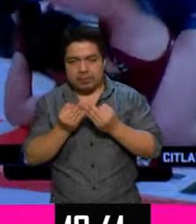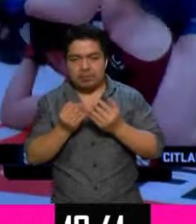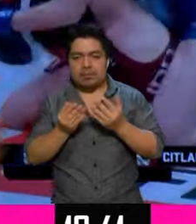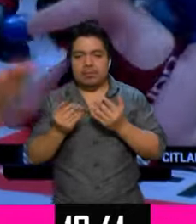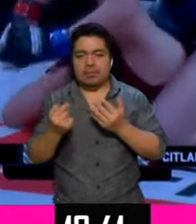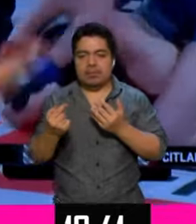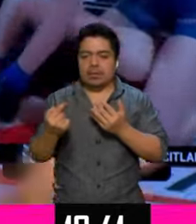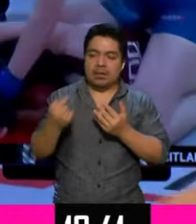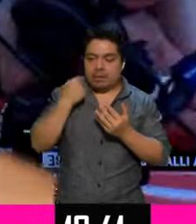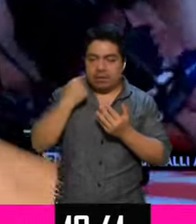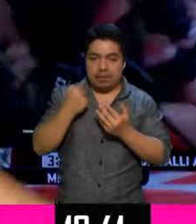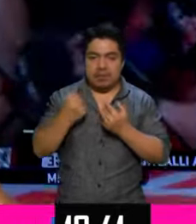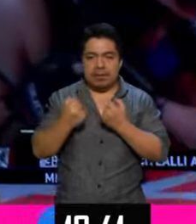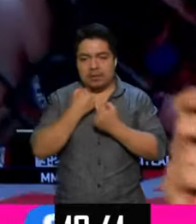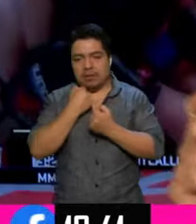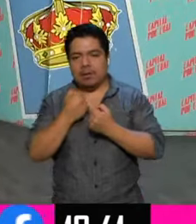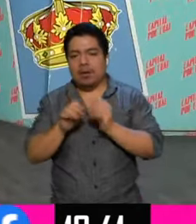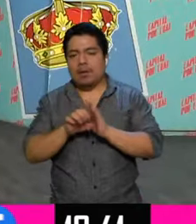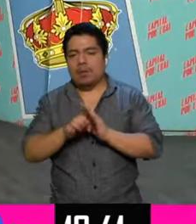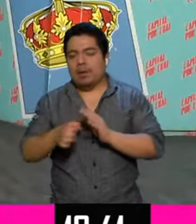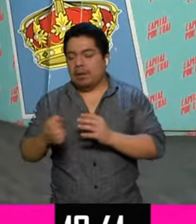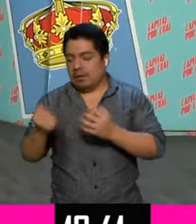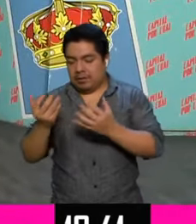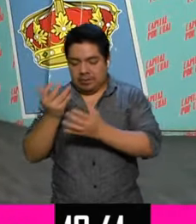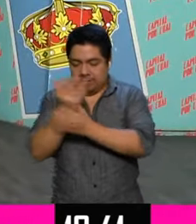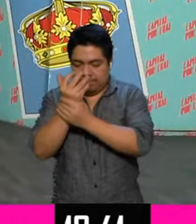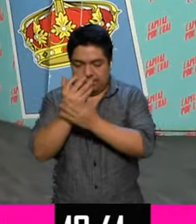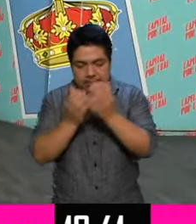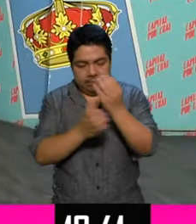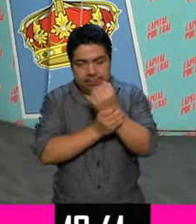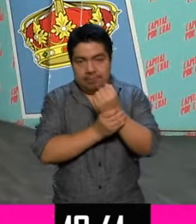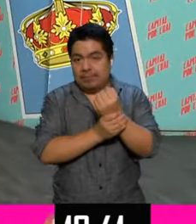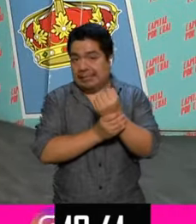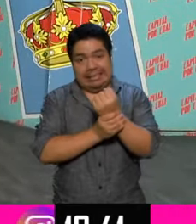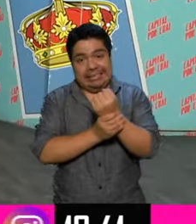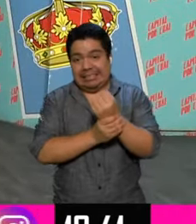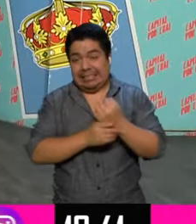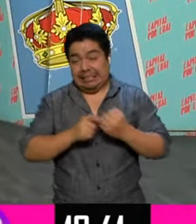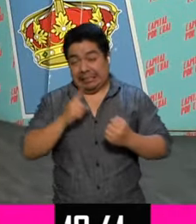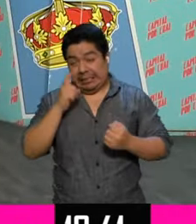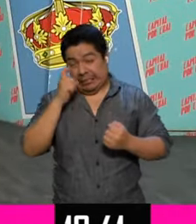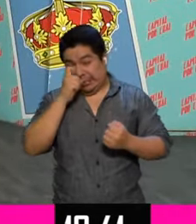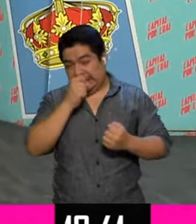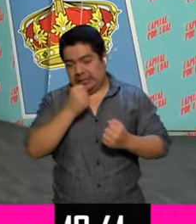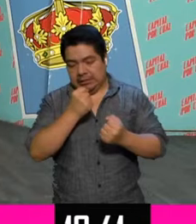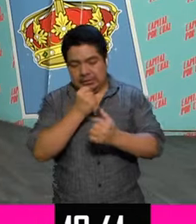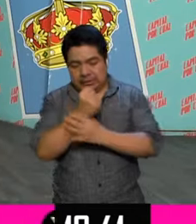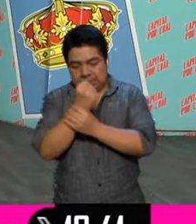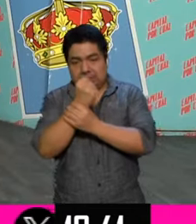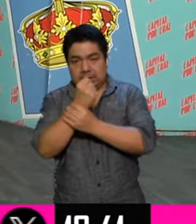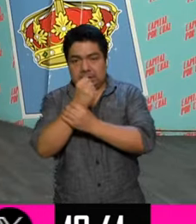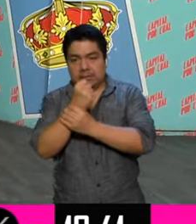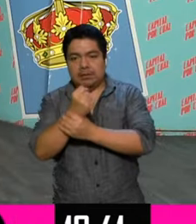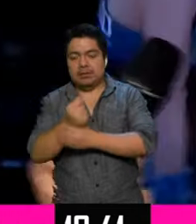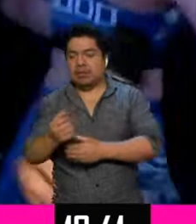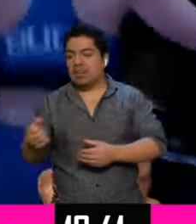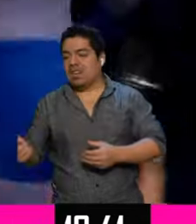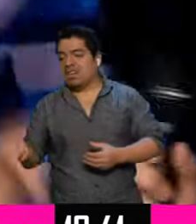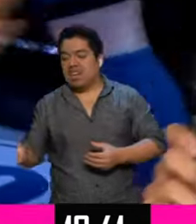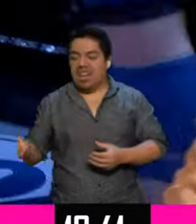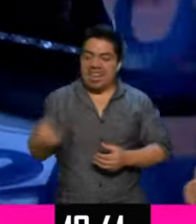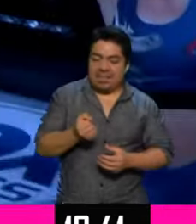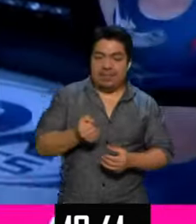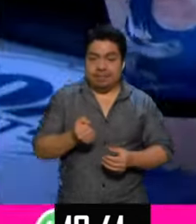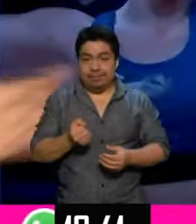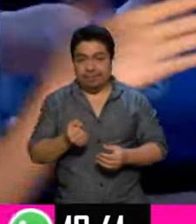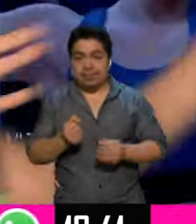muy fácil, ¿no? Que es normalmente cuando te agarran de las muñecas ya. Sí, siempre. Obviamente cuando te quieren asaltar o algo siempre es como vámonos y te jalan, ¿no?